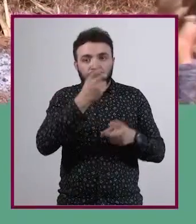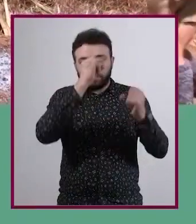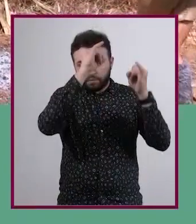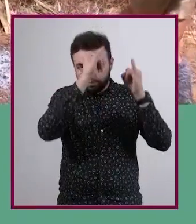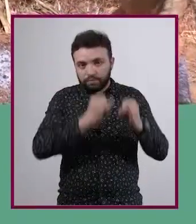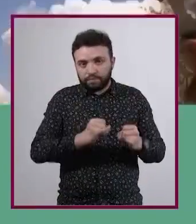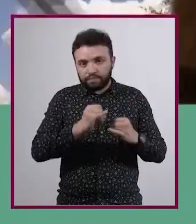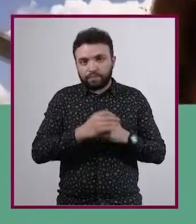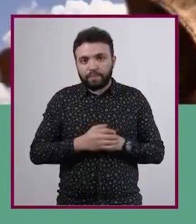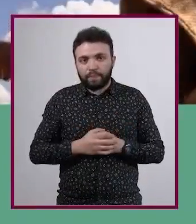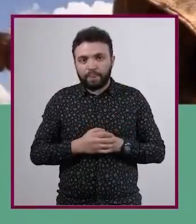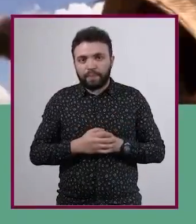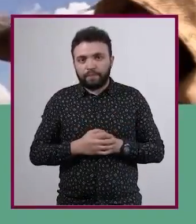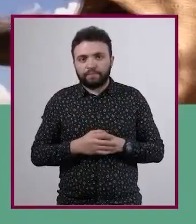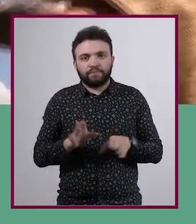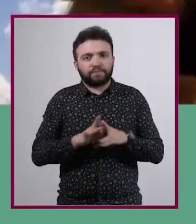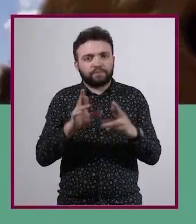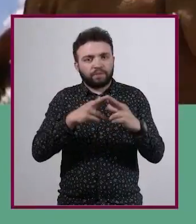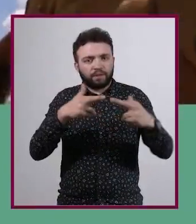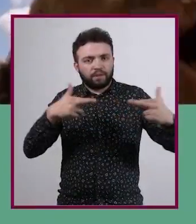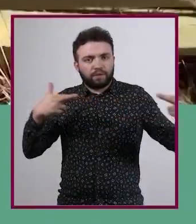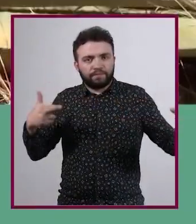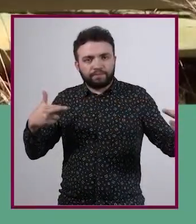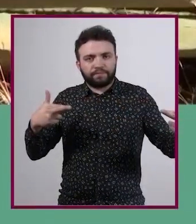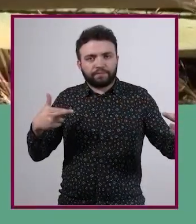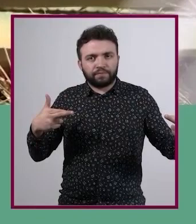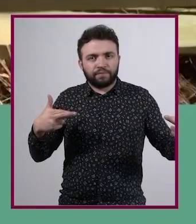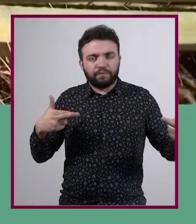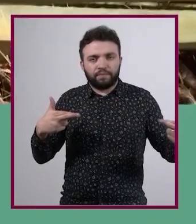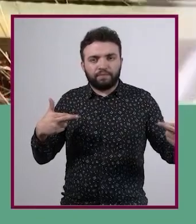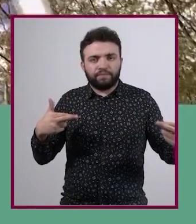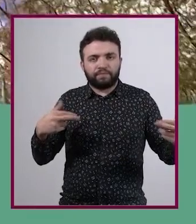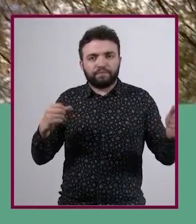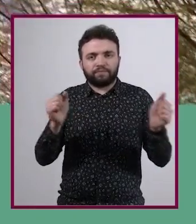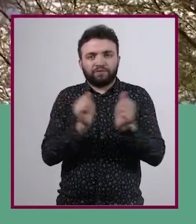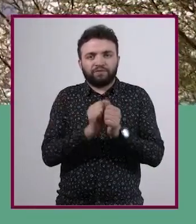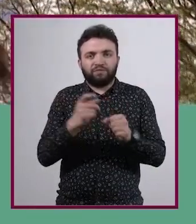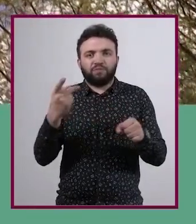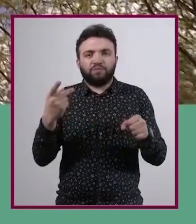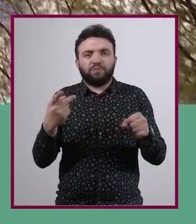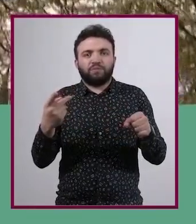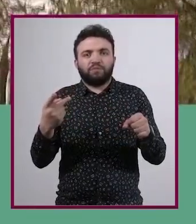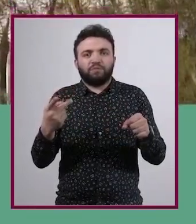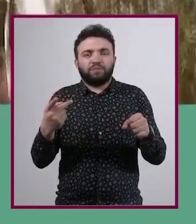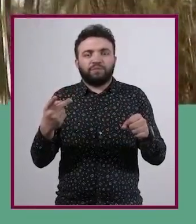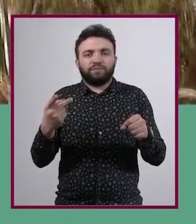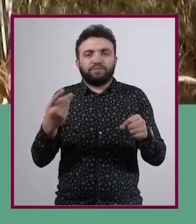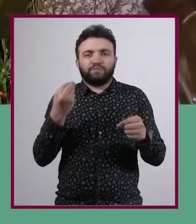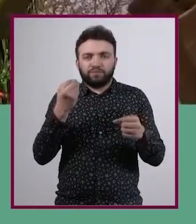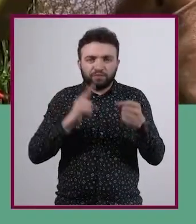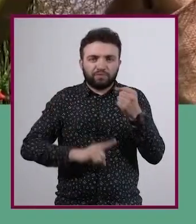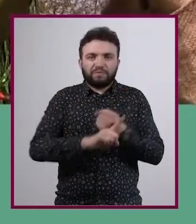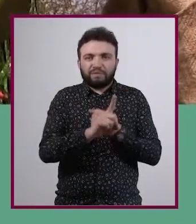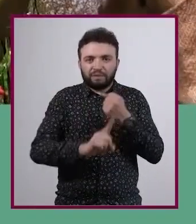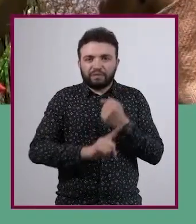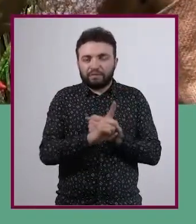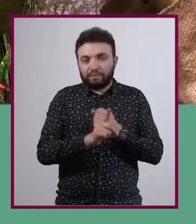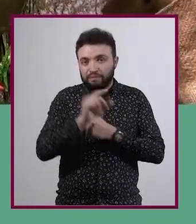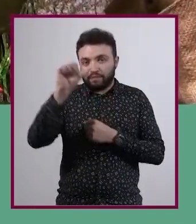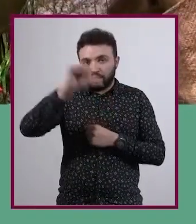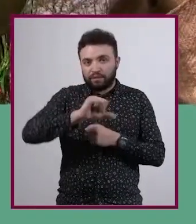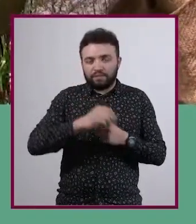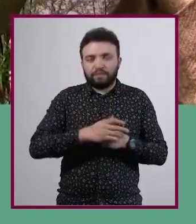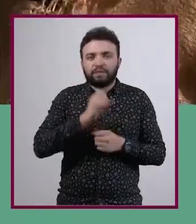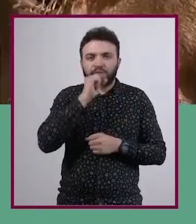personajes se relacionarían o lidiarían con los problemas actuales del presente. También